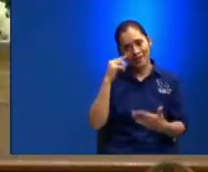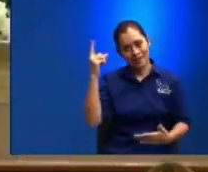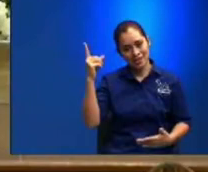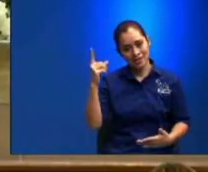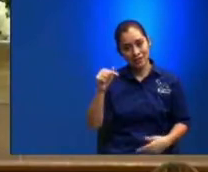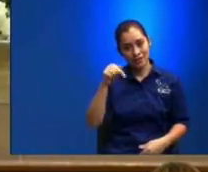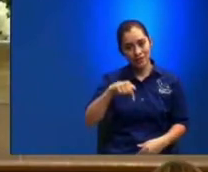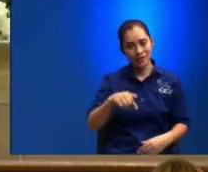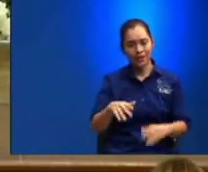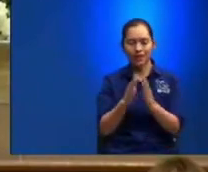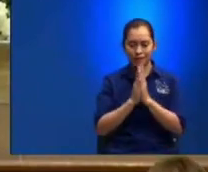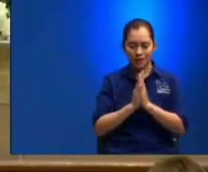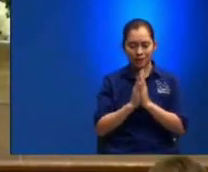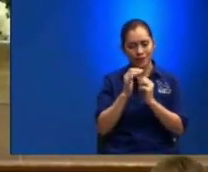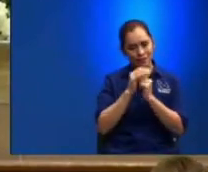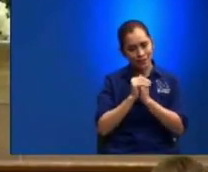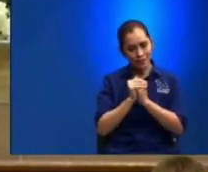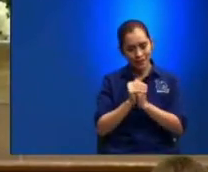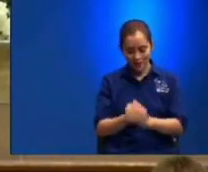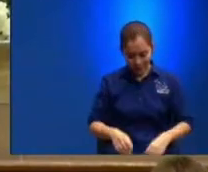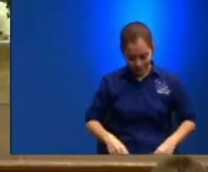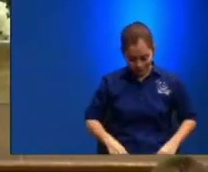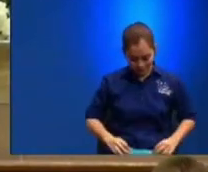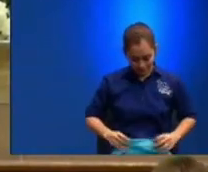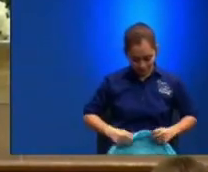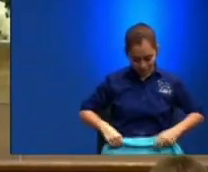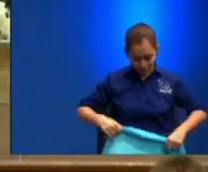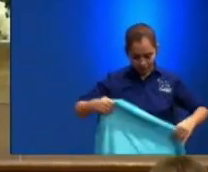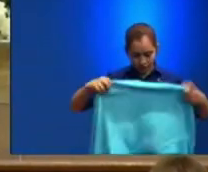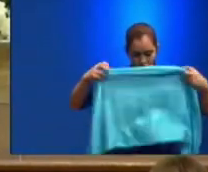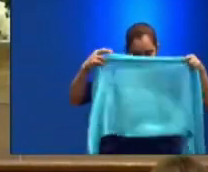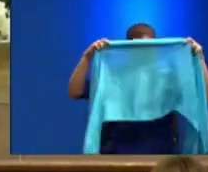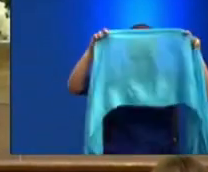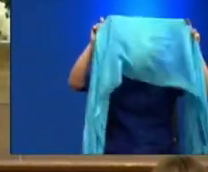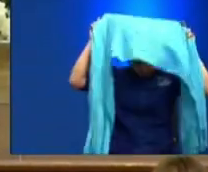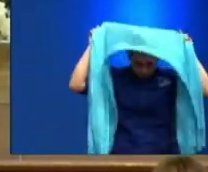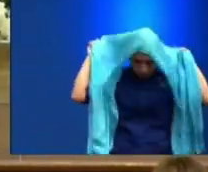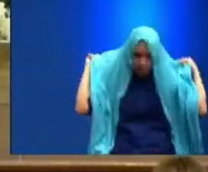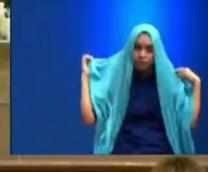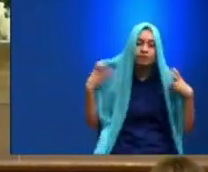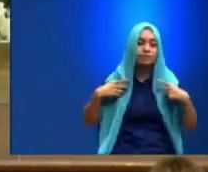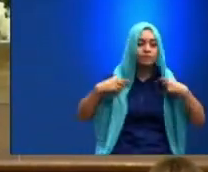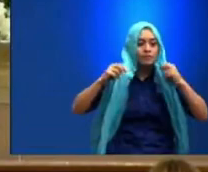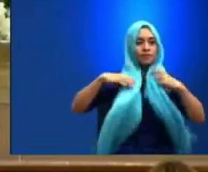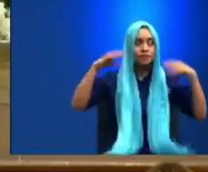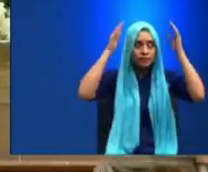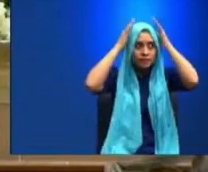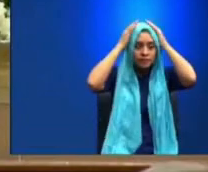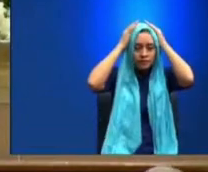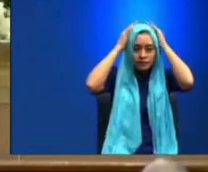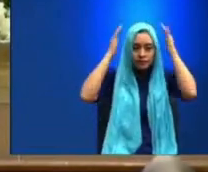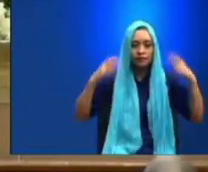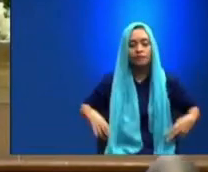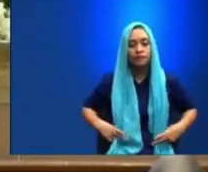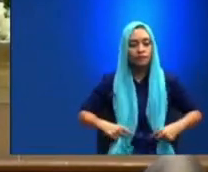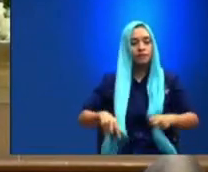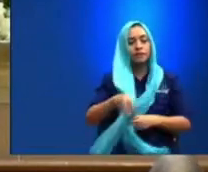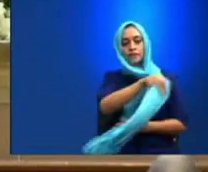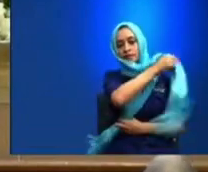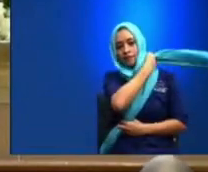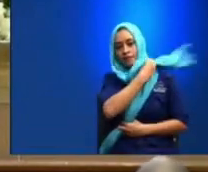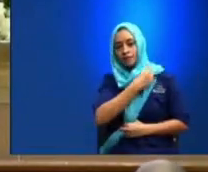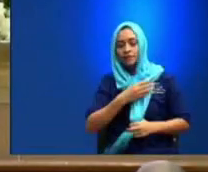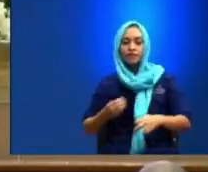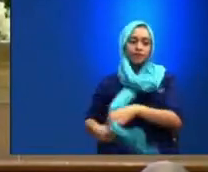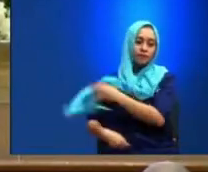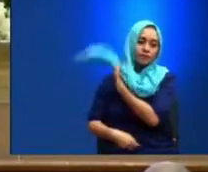una oración y vamos a entrar en el desarrollo de el tema que hemos venido